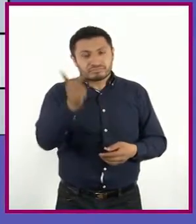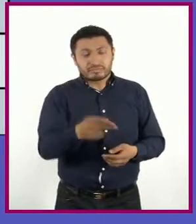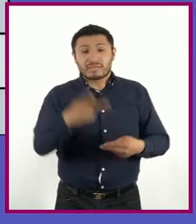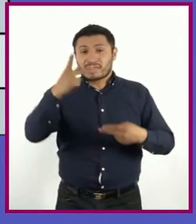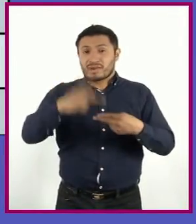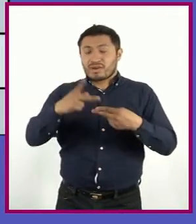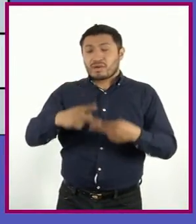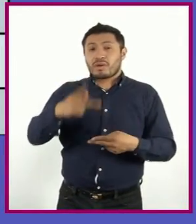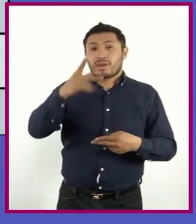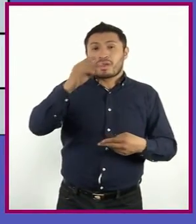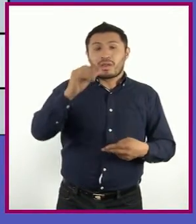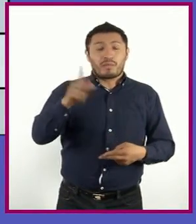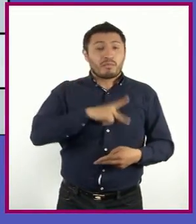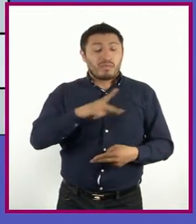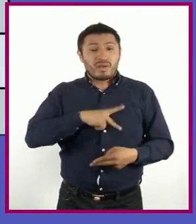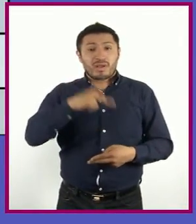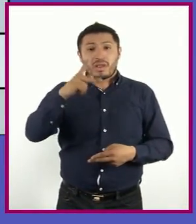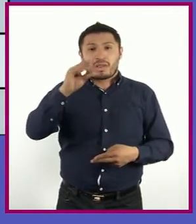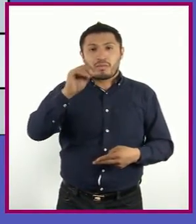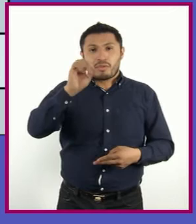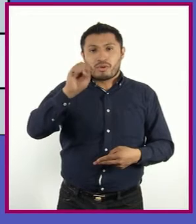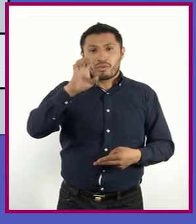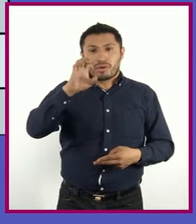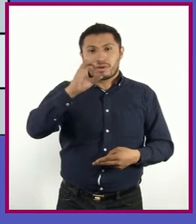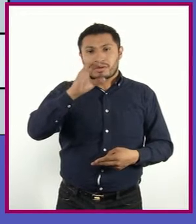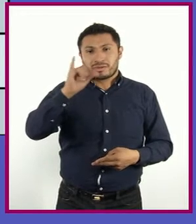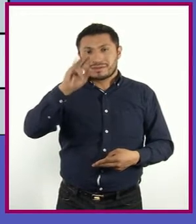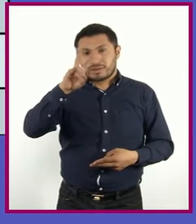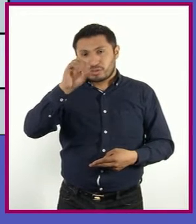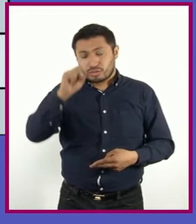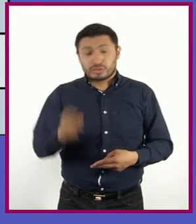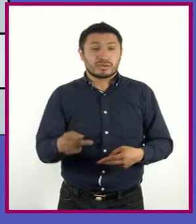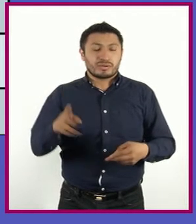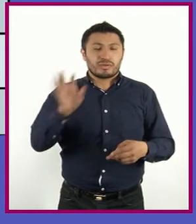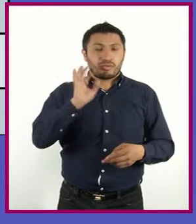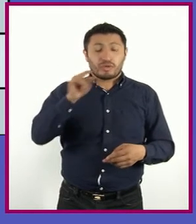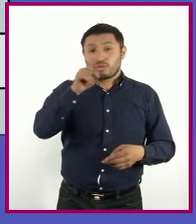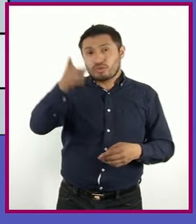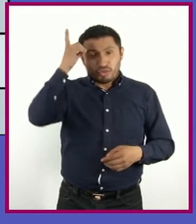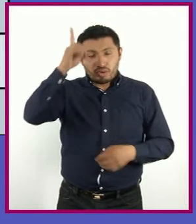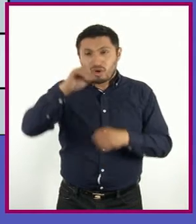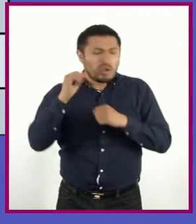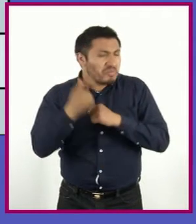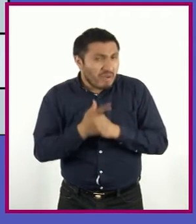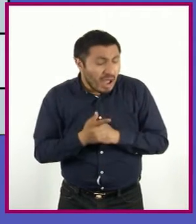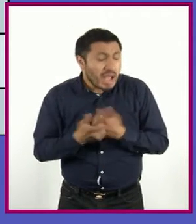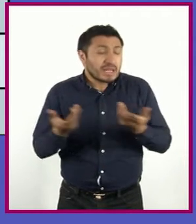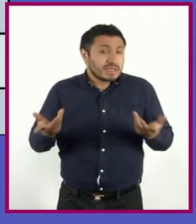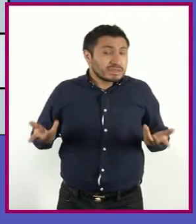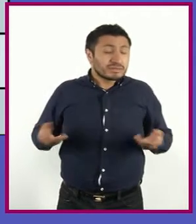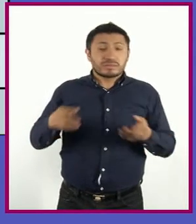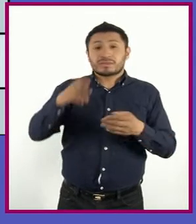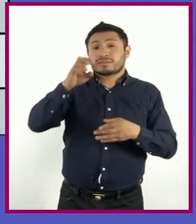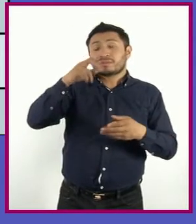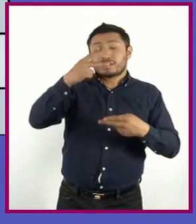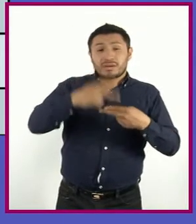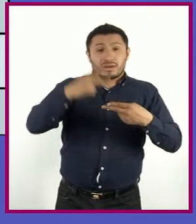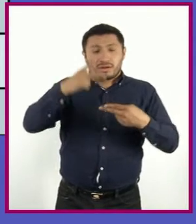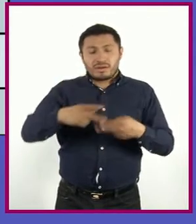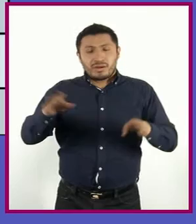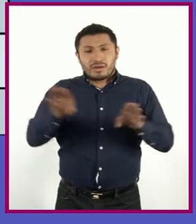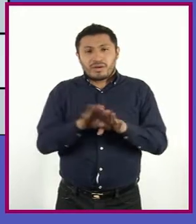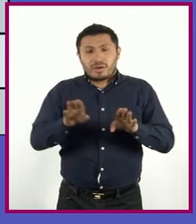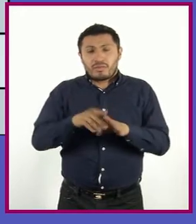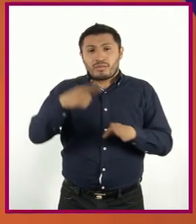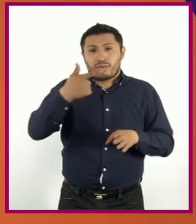Pronombres posesivos son los que nos indican la posesión de una cosa por parte de una persona. Estos pronombres tienen flexión